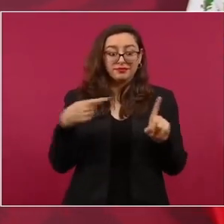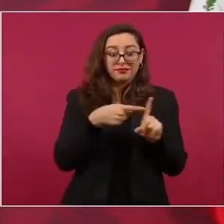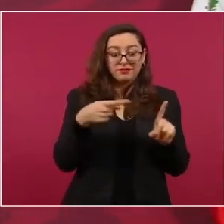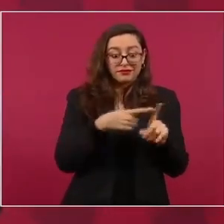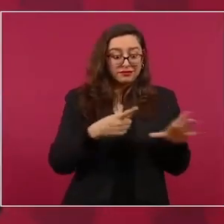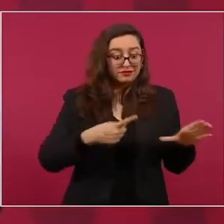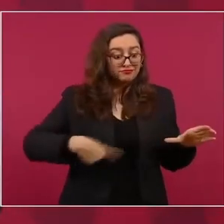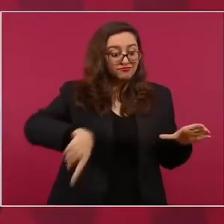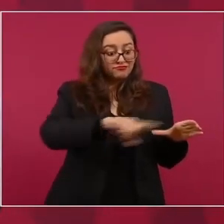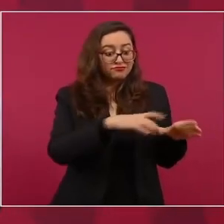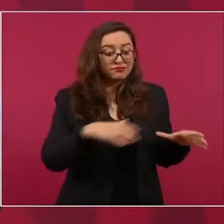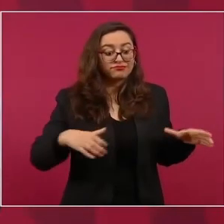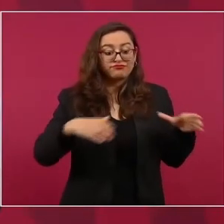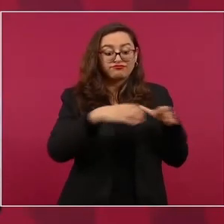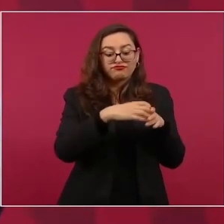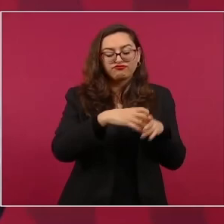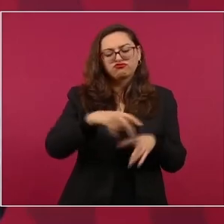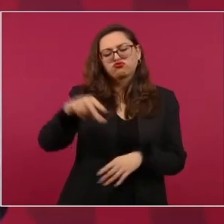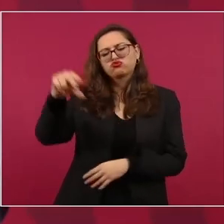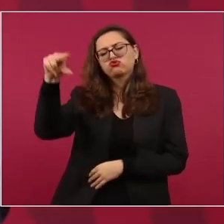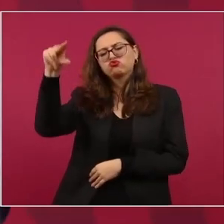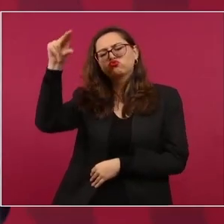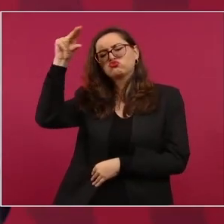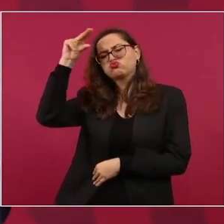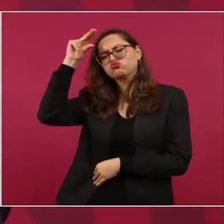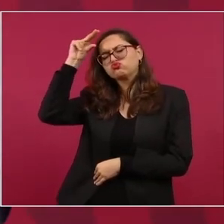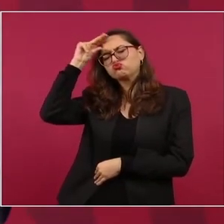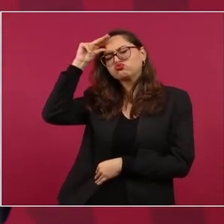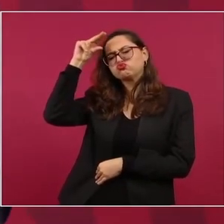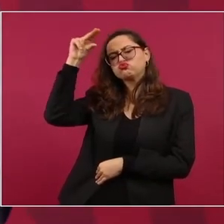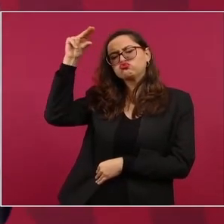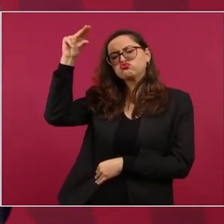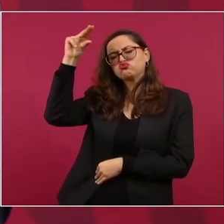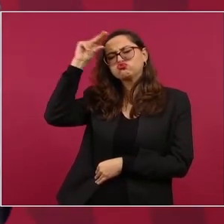intelectuales orgánicos,